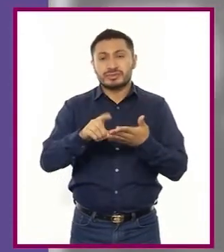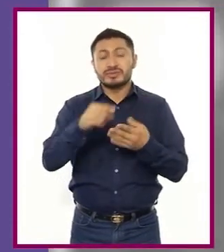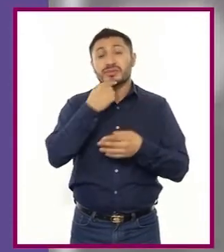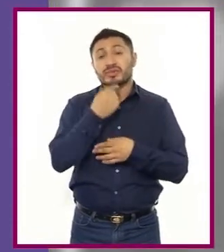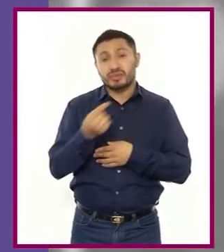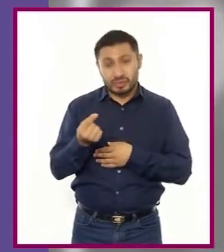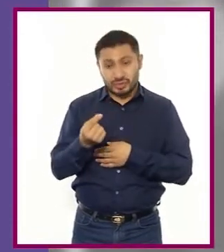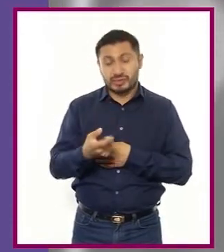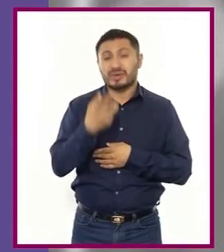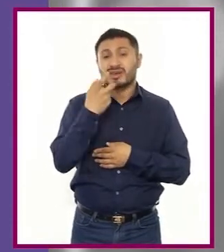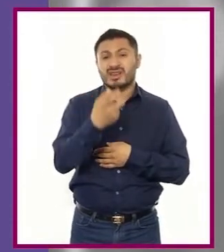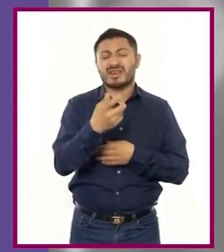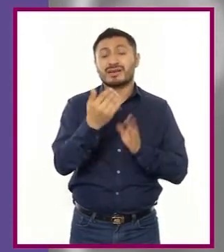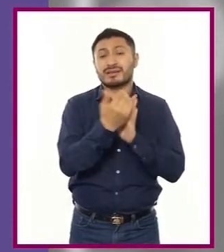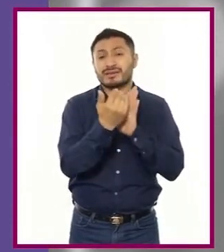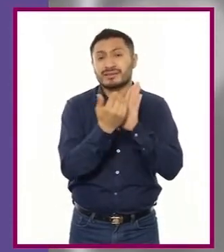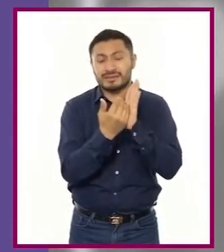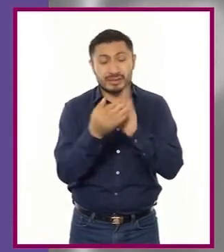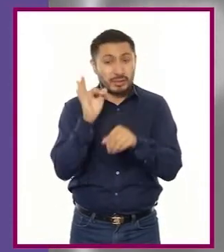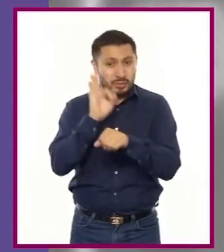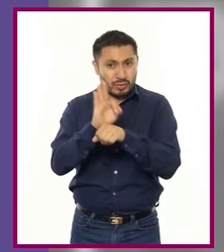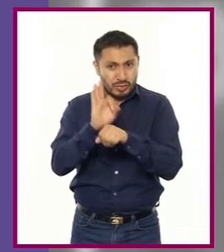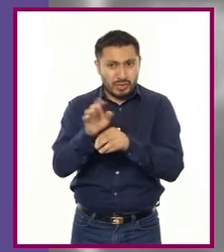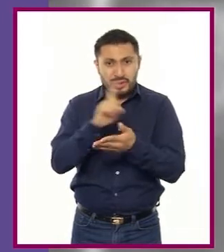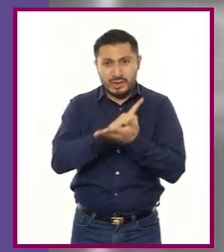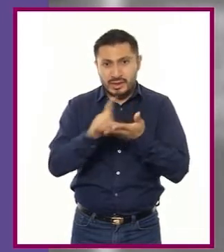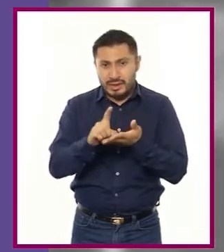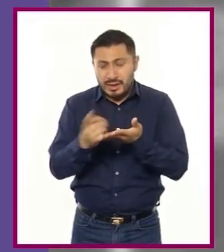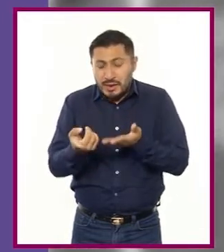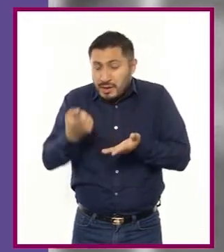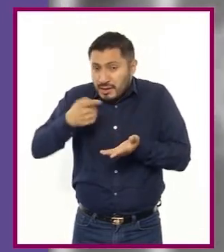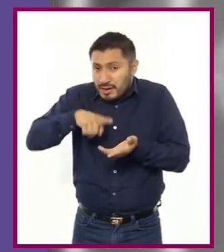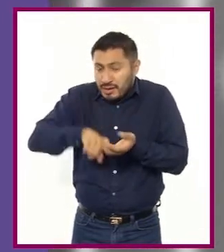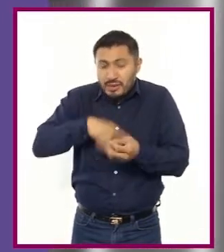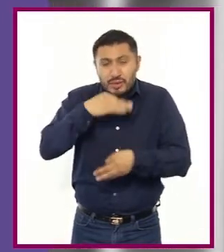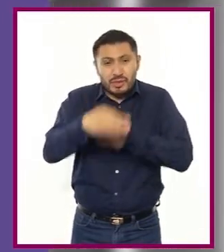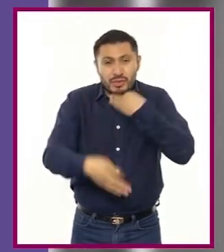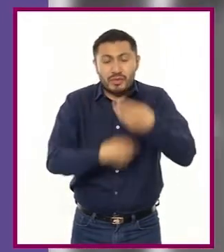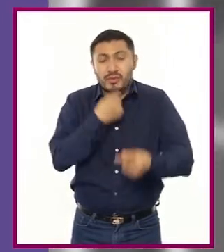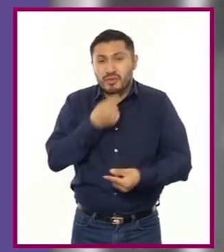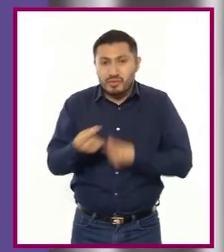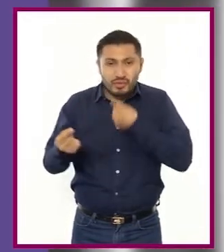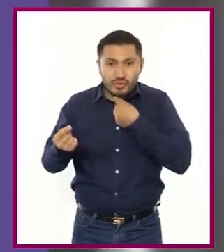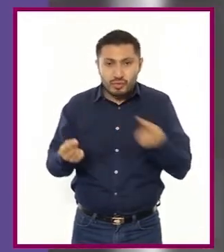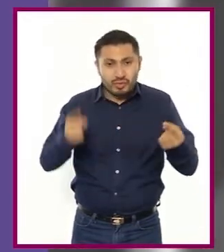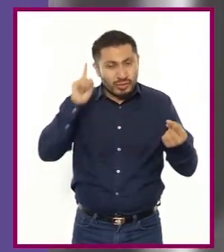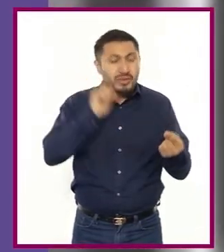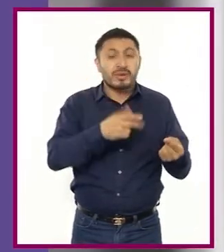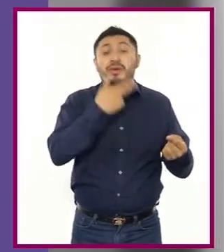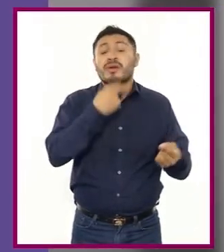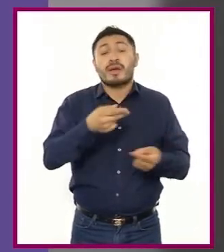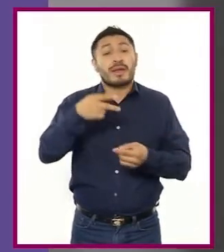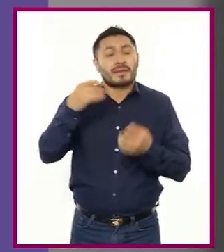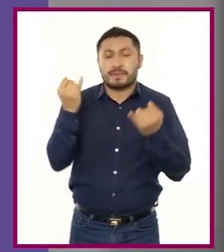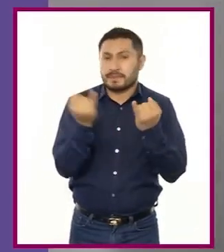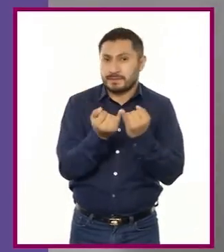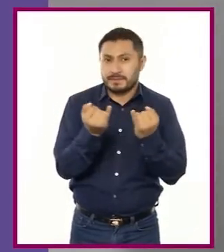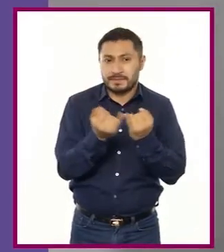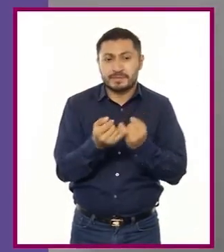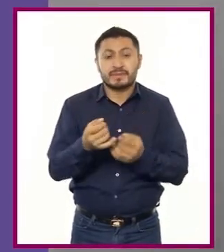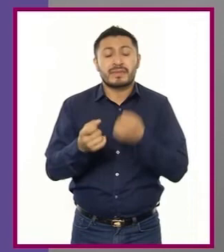la cual establece y protege los derechos inalienables de todas las niñas y niños, mientras que otros